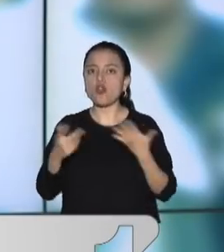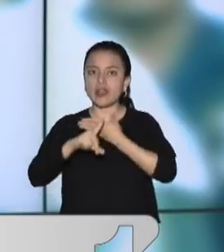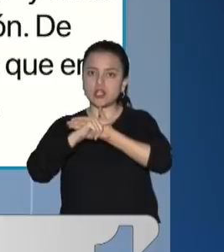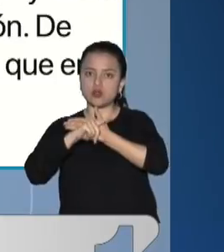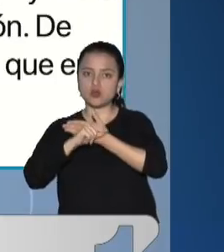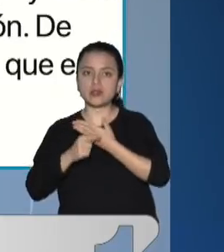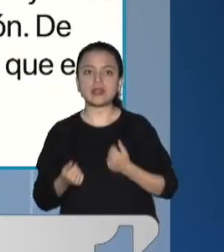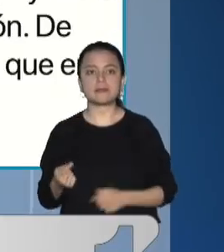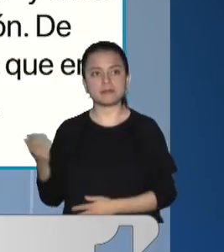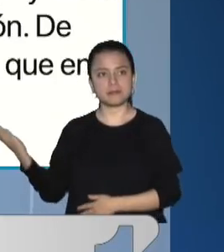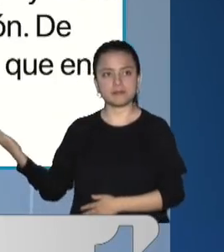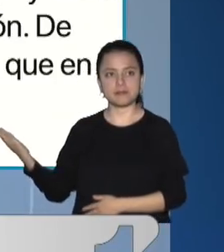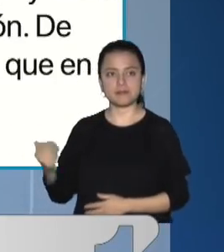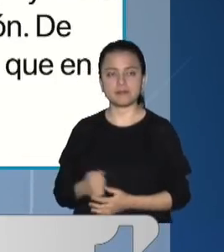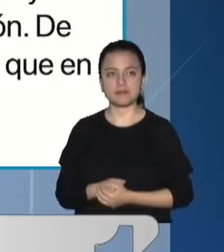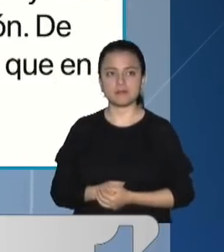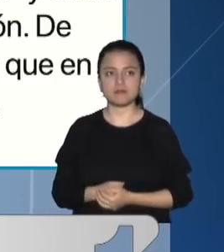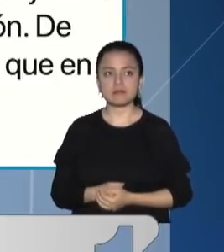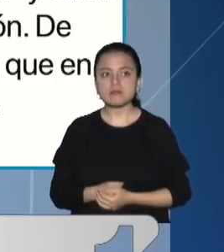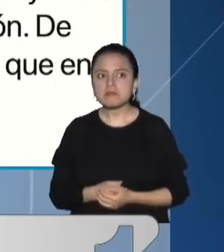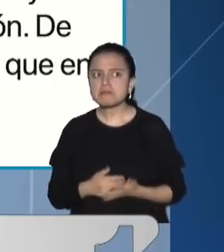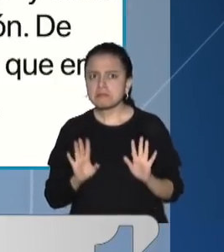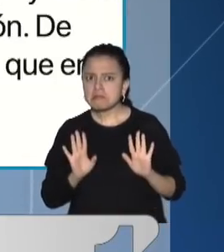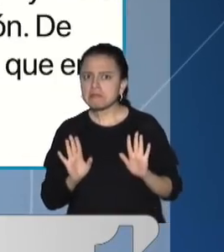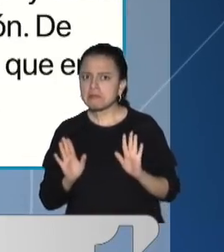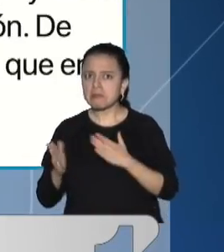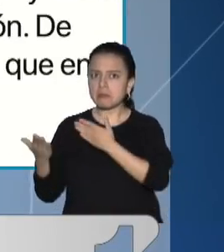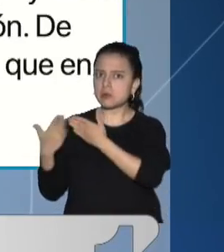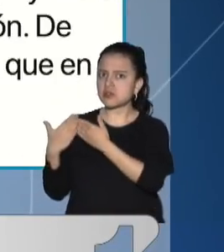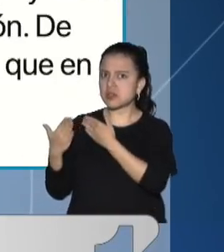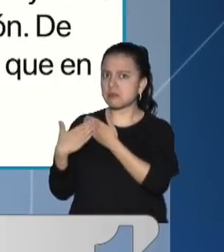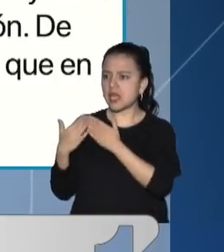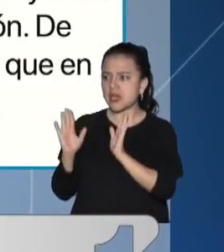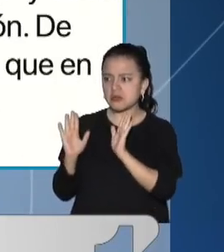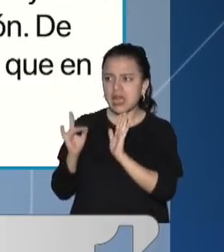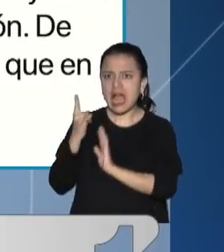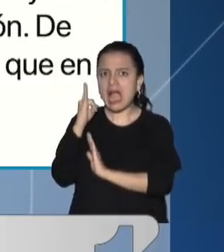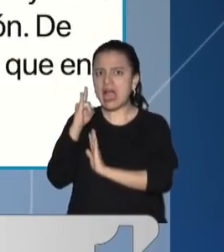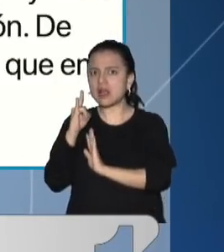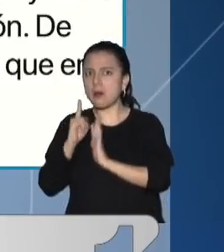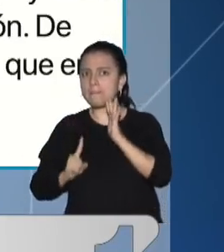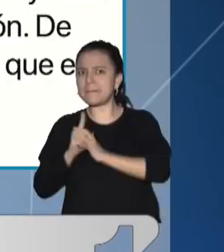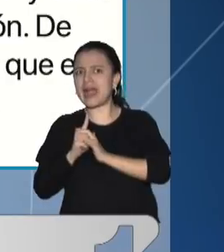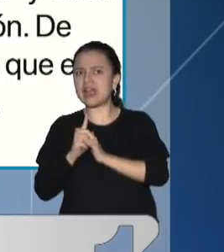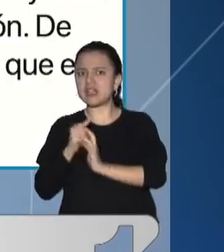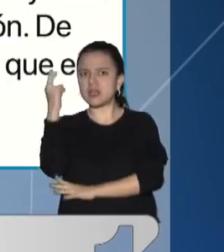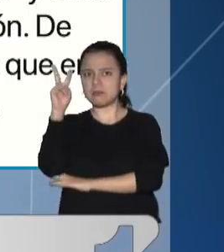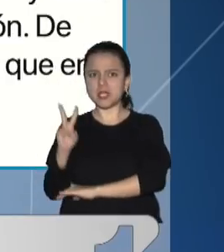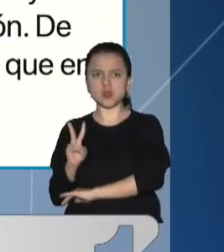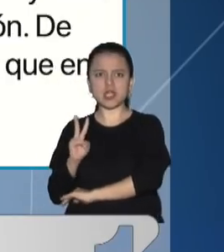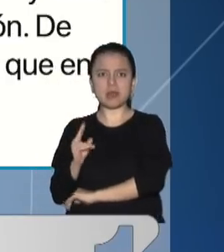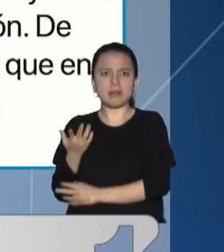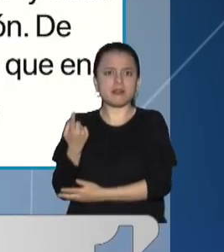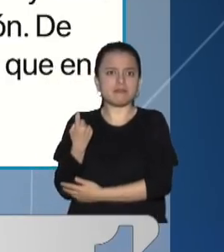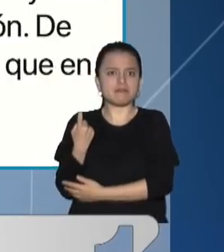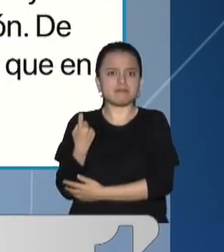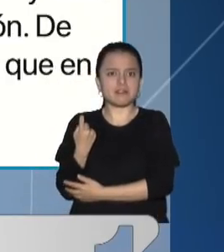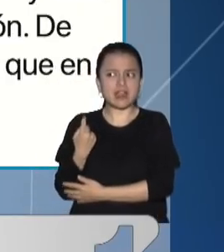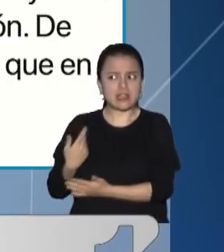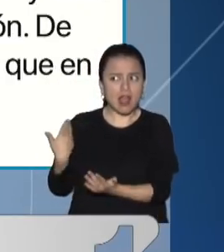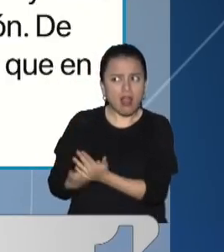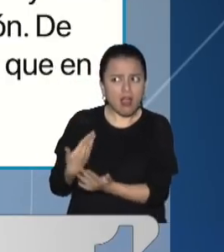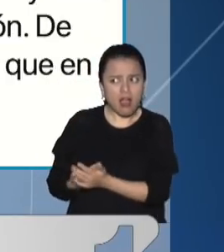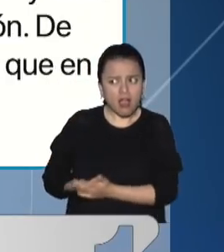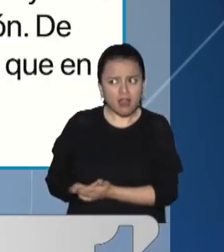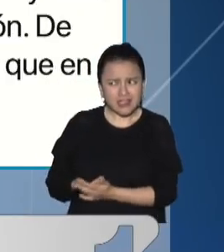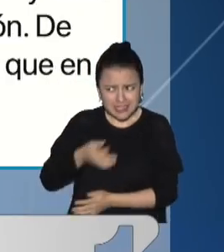ha dicho en Twitter, que sí recibieron una información de inteligencia sobre esta situación, pero para el gobierno colombiano está en